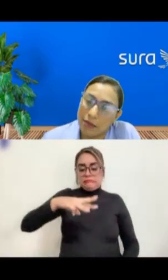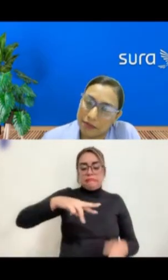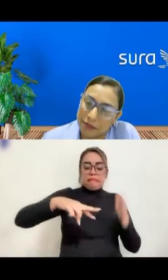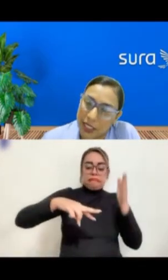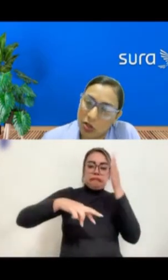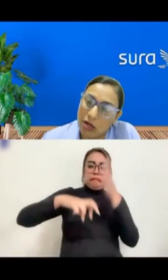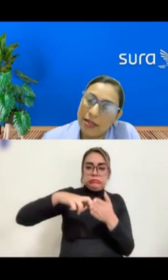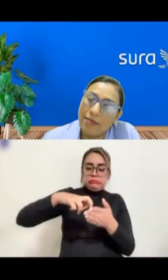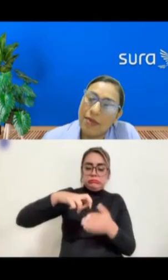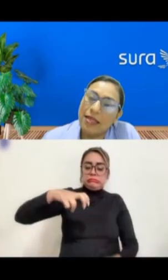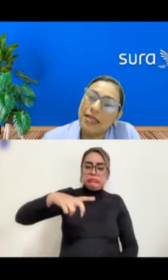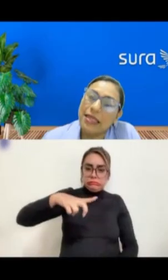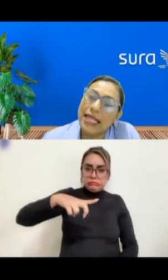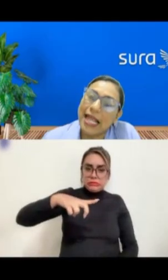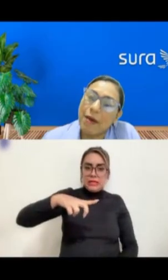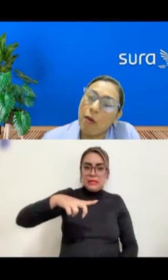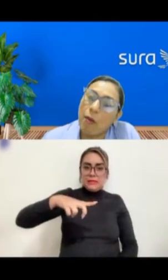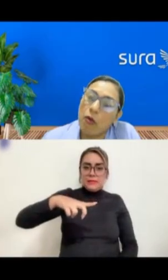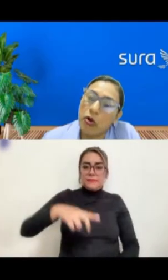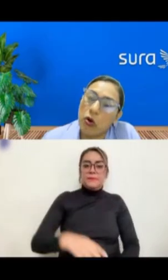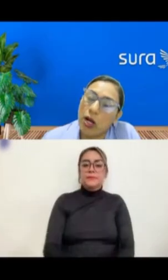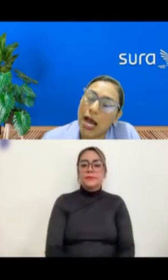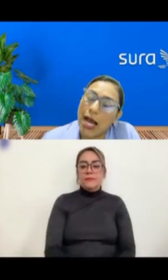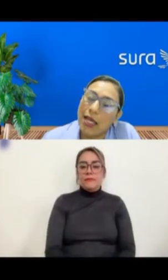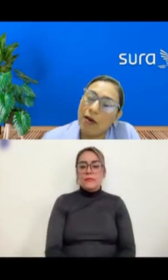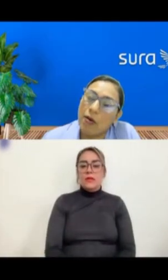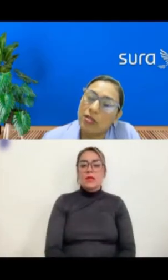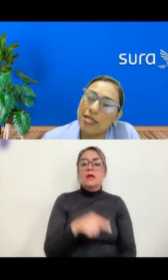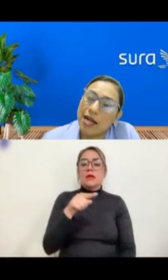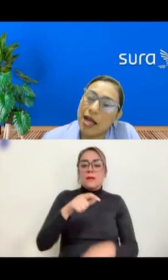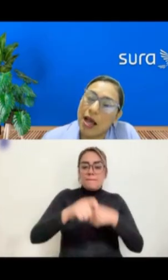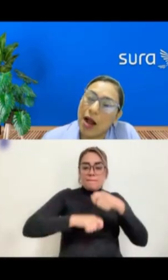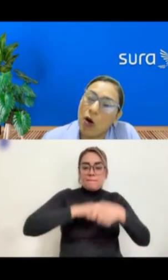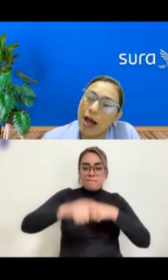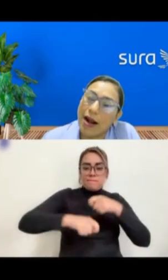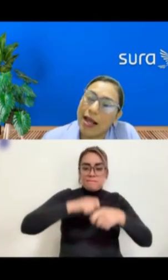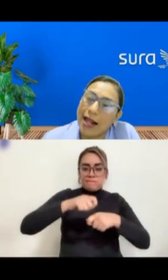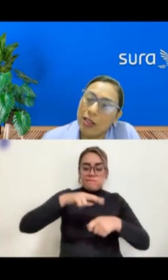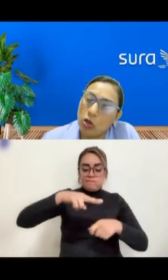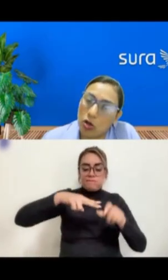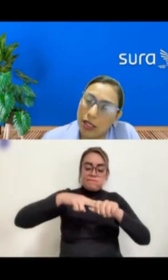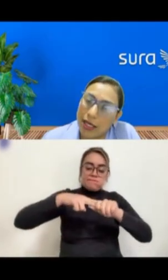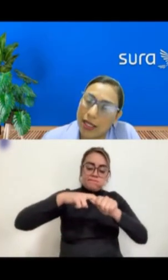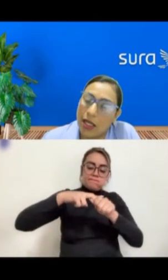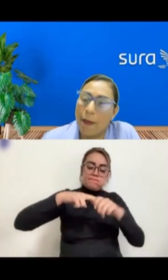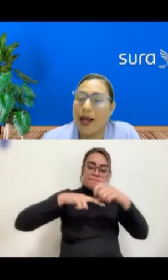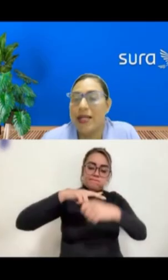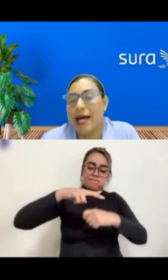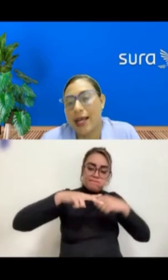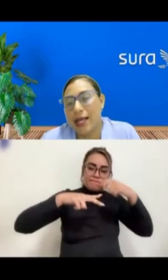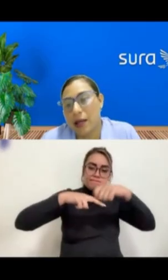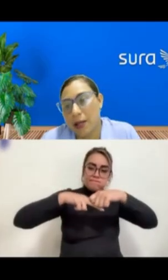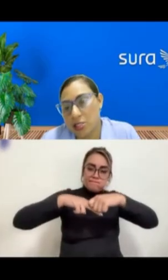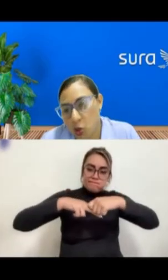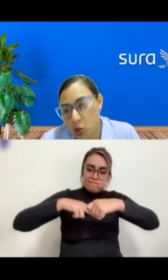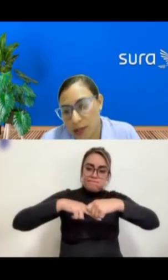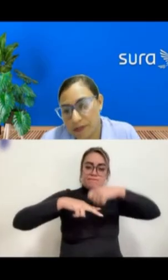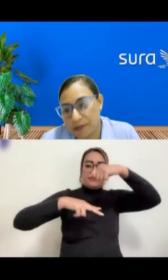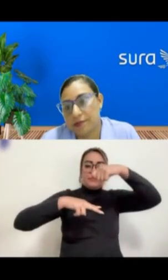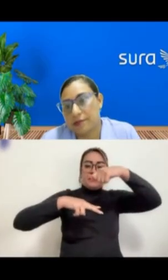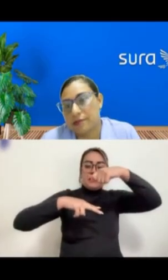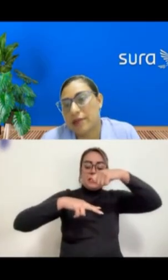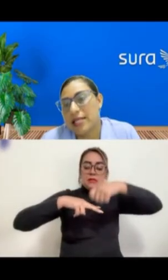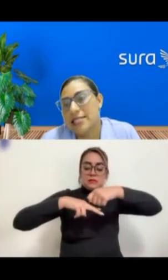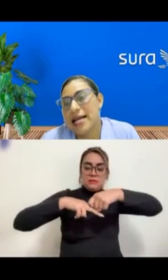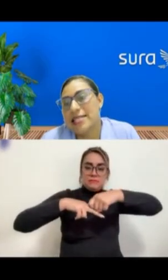y aquí, que normalmente le llamamos muñón, aquí vamos a colocar el torniquete para evitar que esta